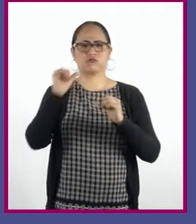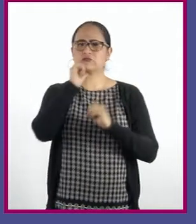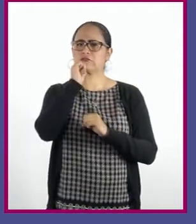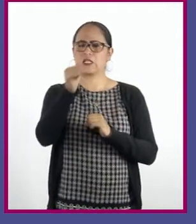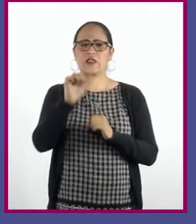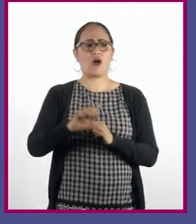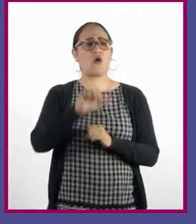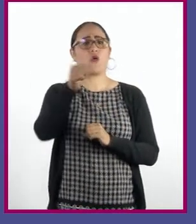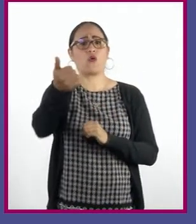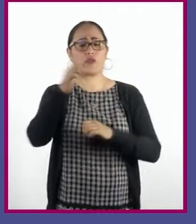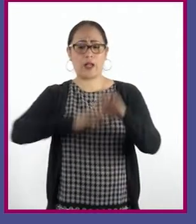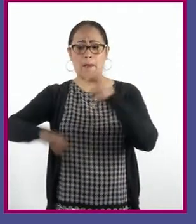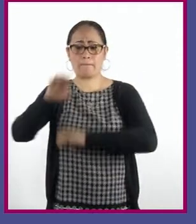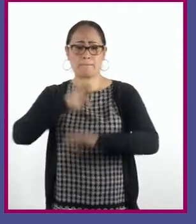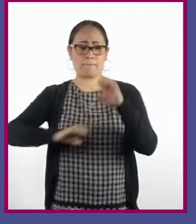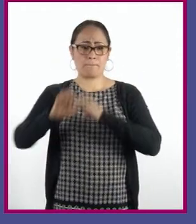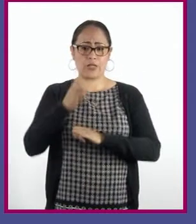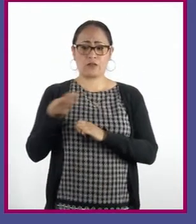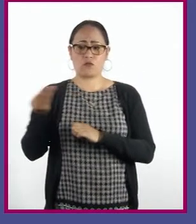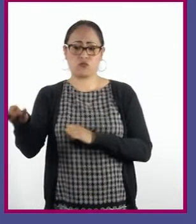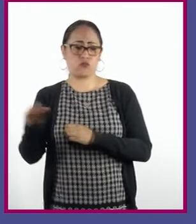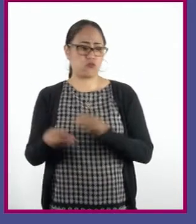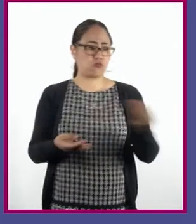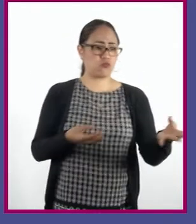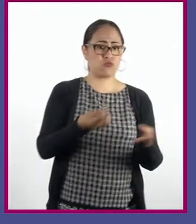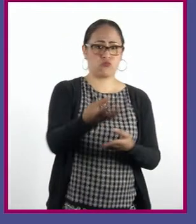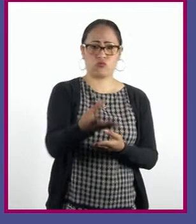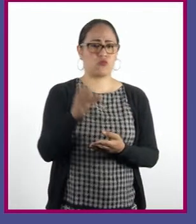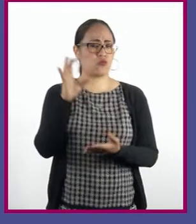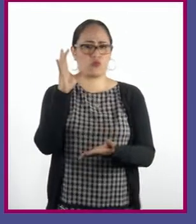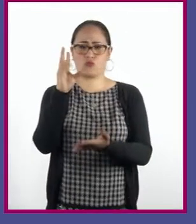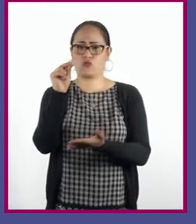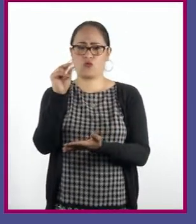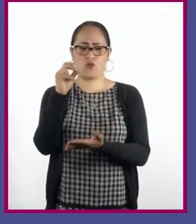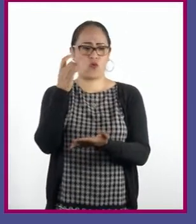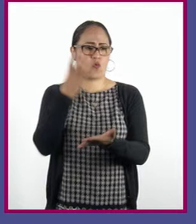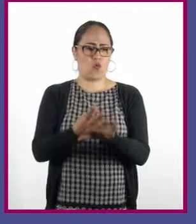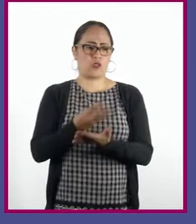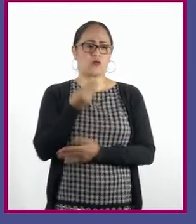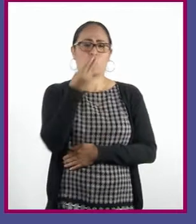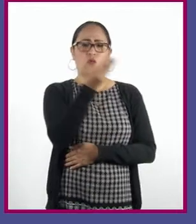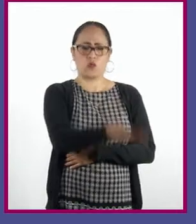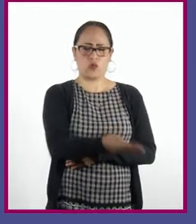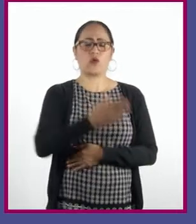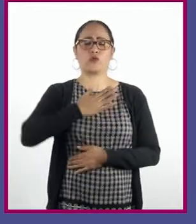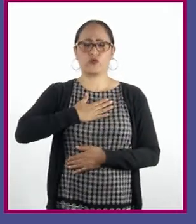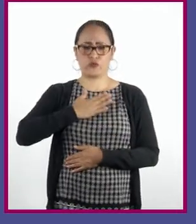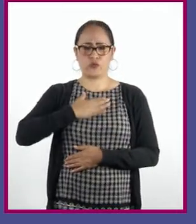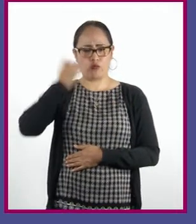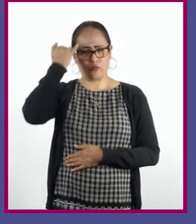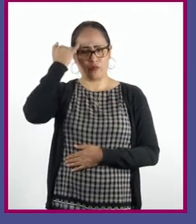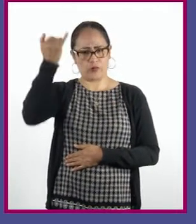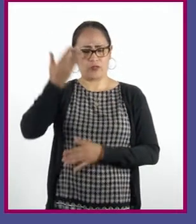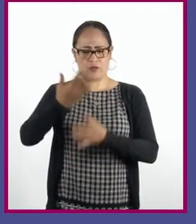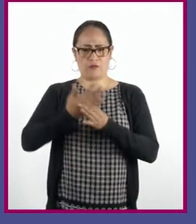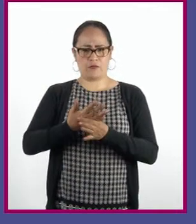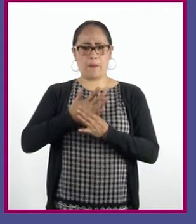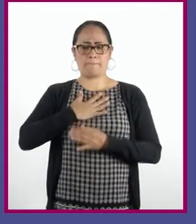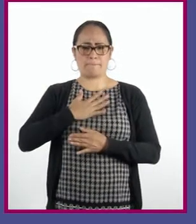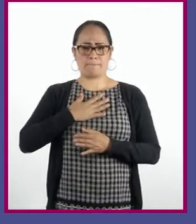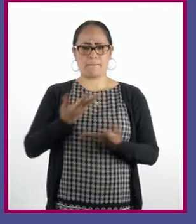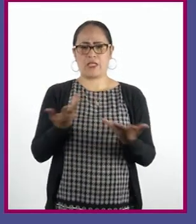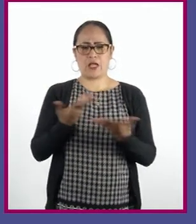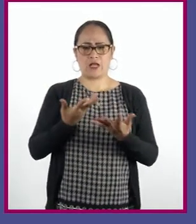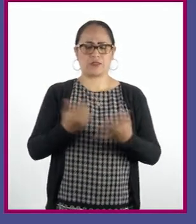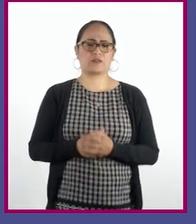espacio editorial para su posible publicación. Como autor, autora del trabajo que se postula, estoy consciente de que el Departamento